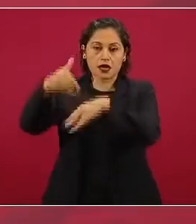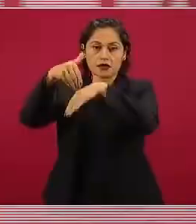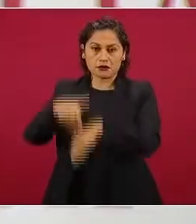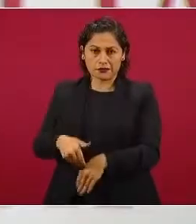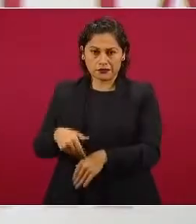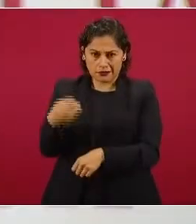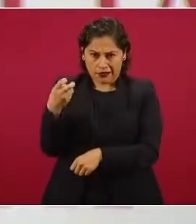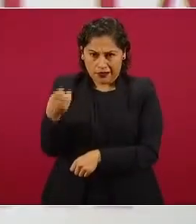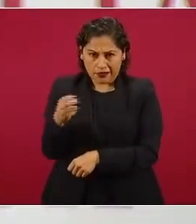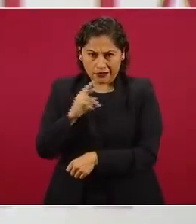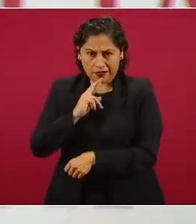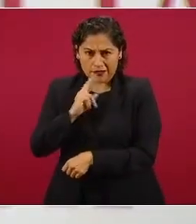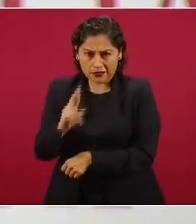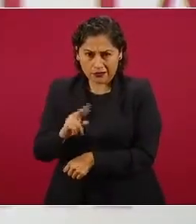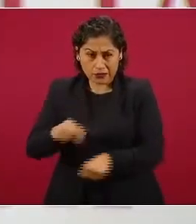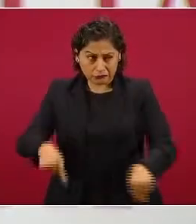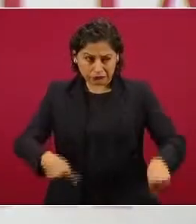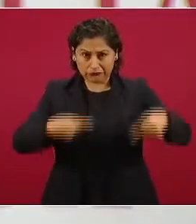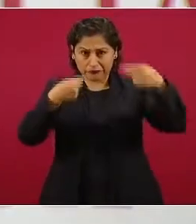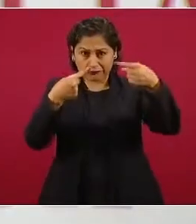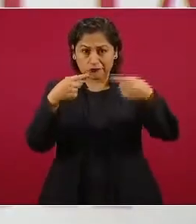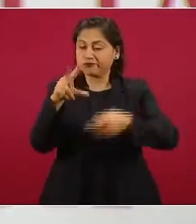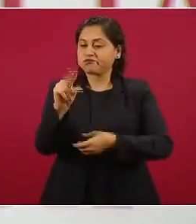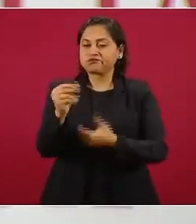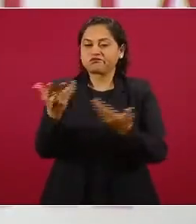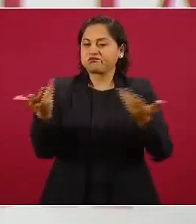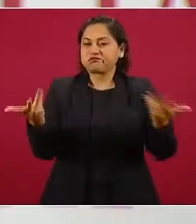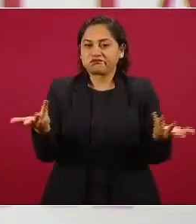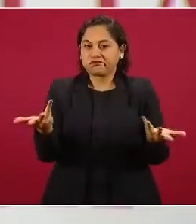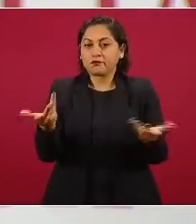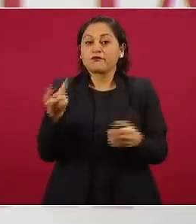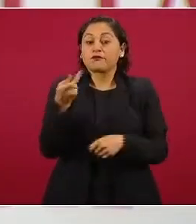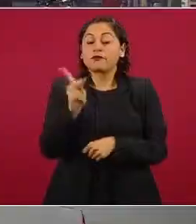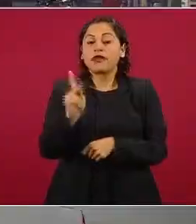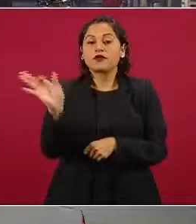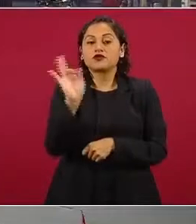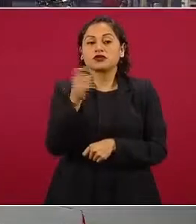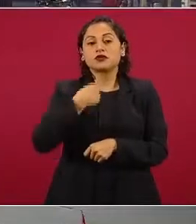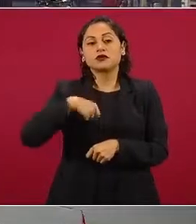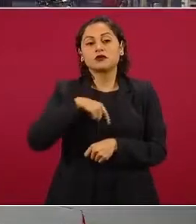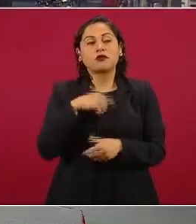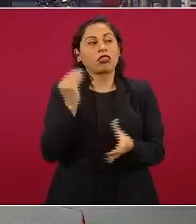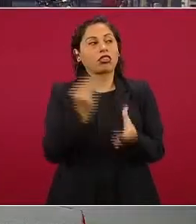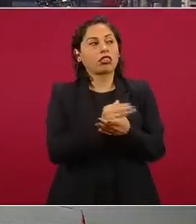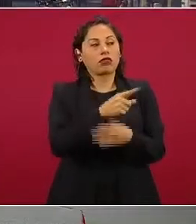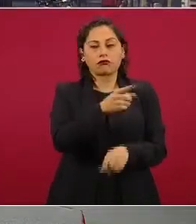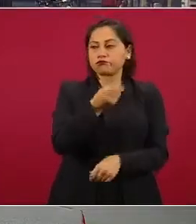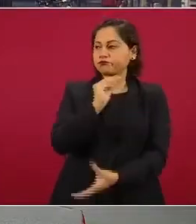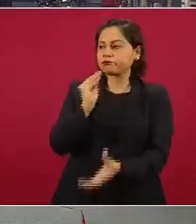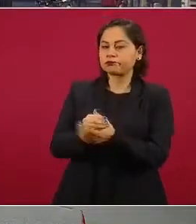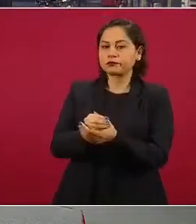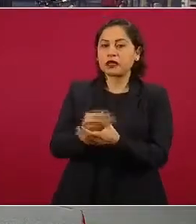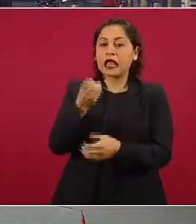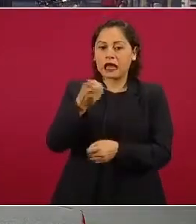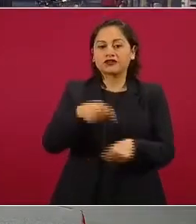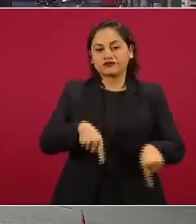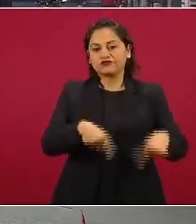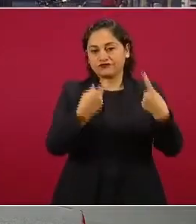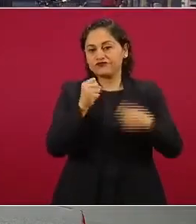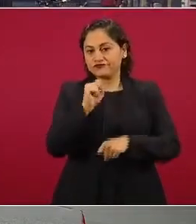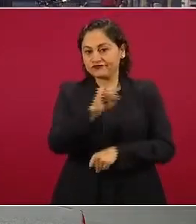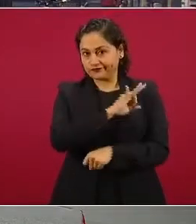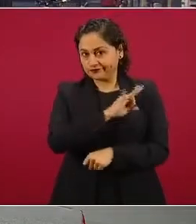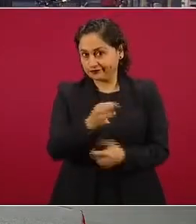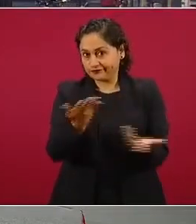reparar algo que sí puede dañar la cooperación entre los dos países. Sí. Allá atrás, por favor.